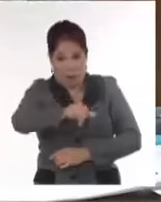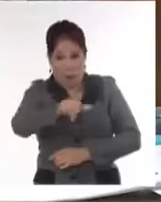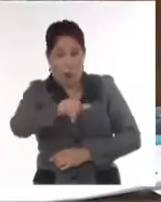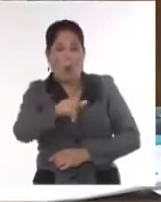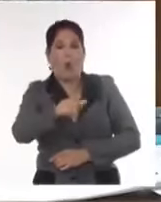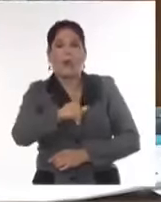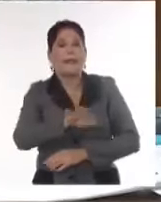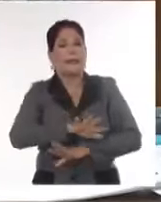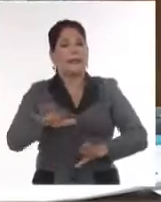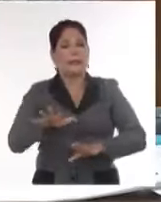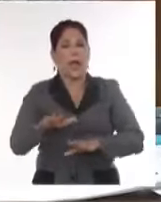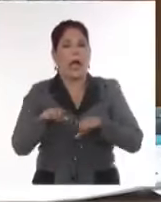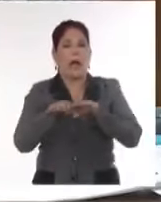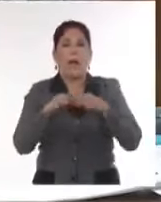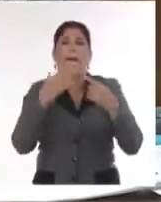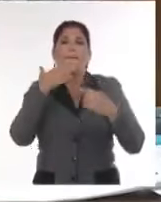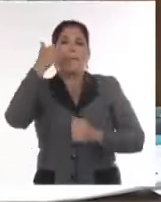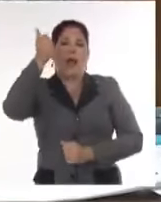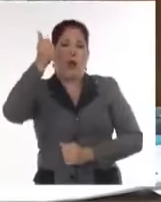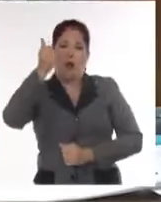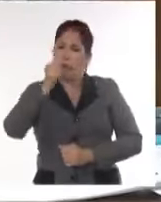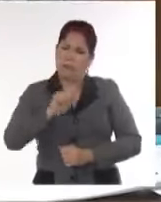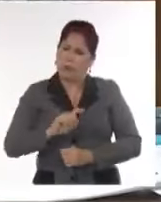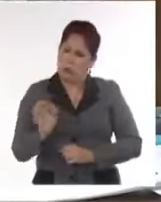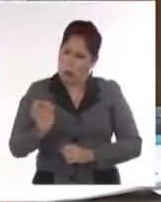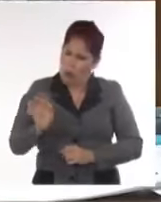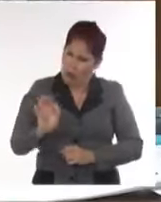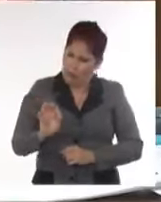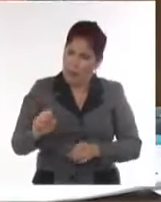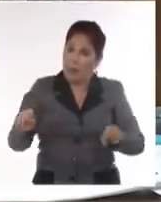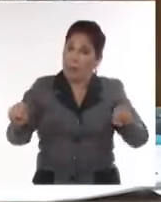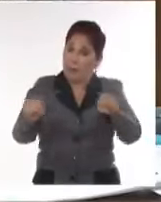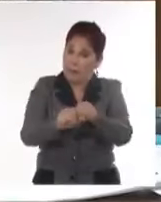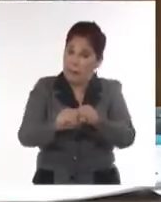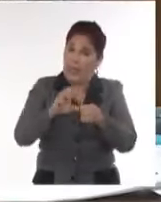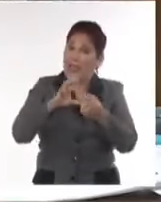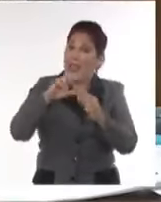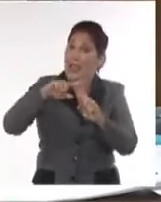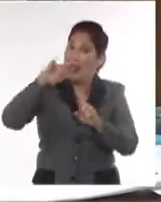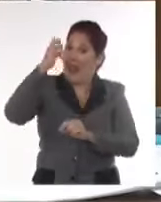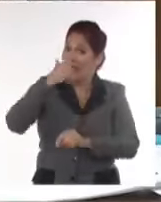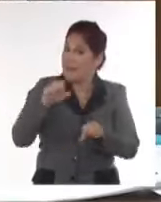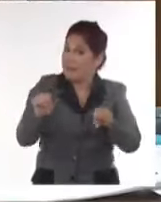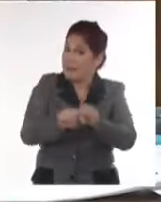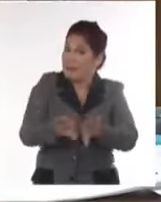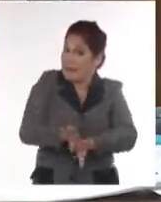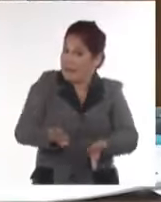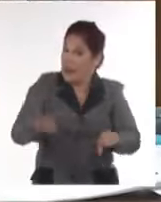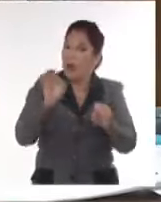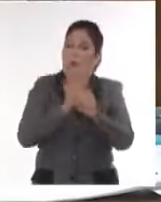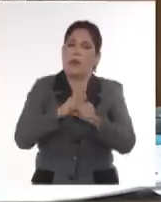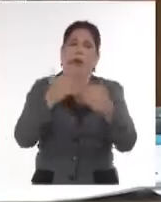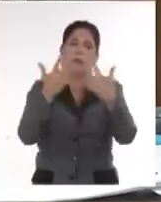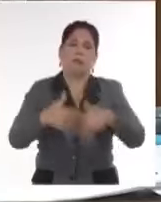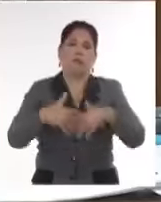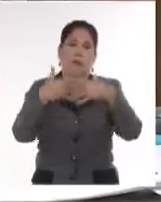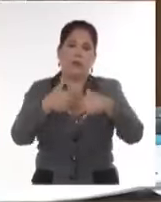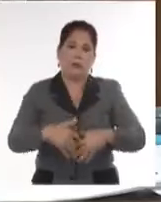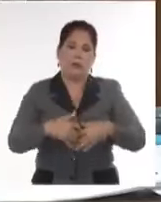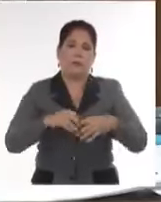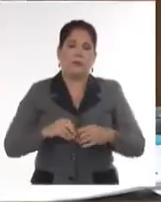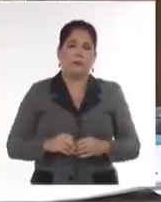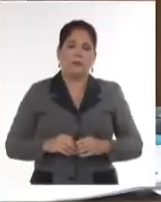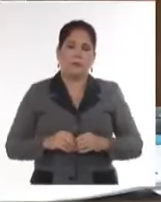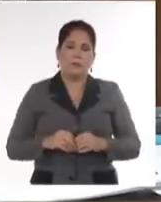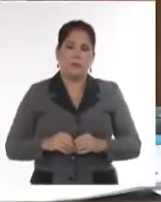una situación. La situación va a mejorar cuando entre Guitera, no solo por Guitera, sino por Guitera y por la coincidencia entonces ya